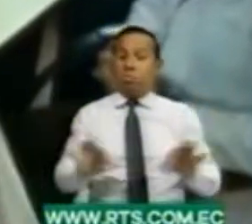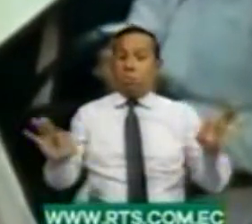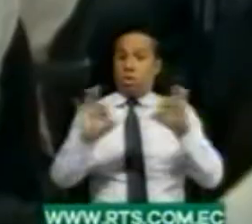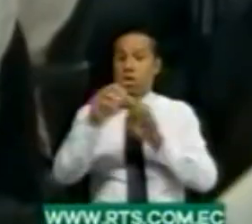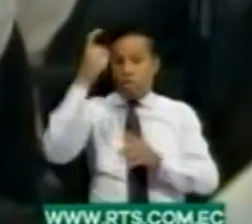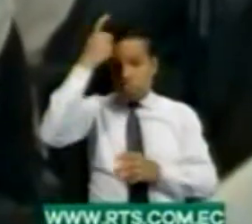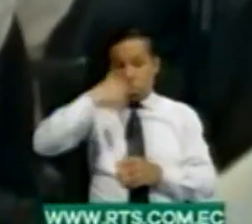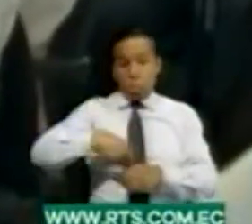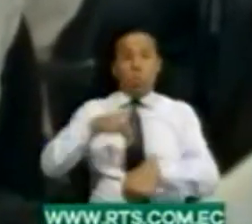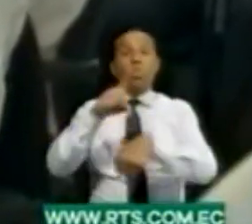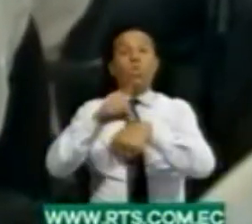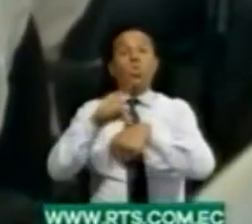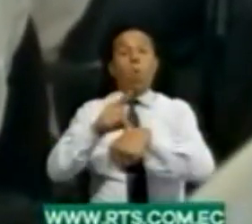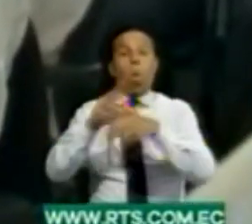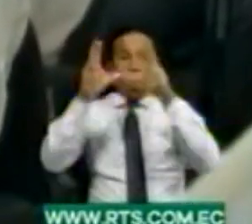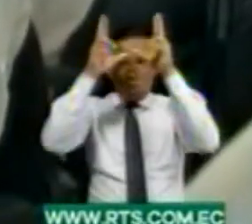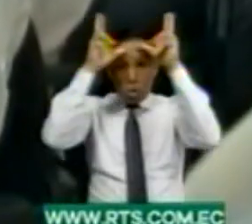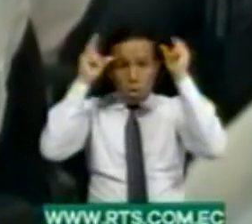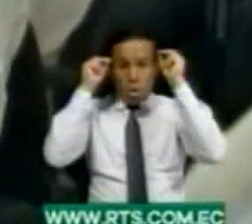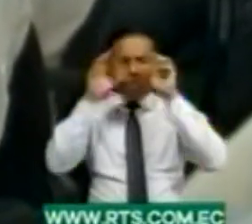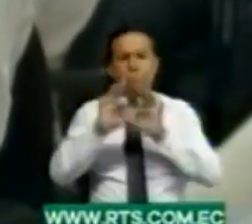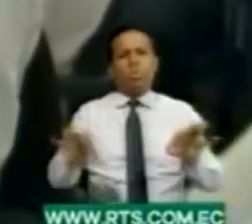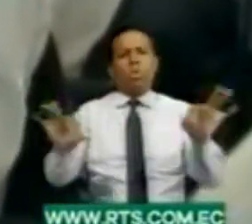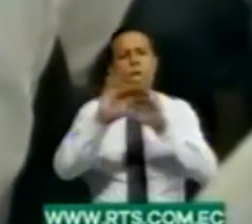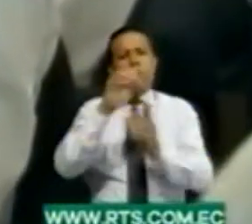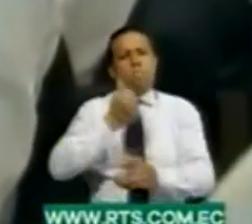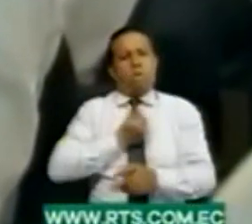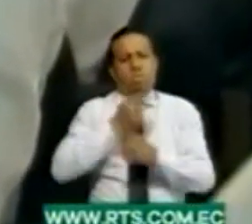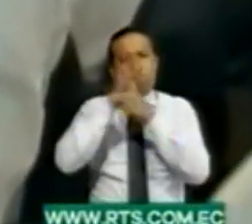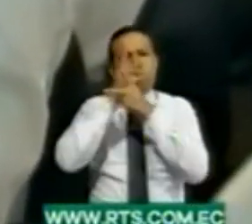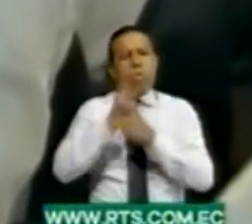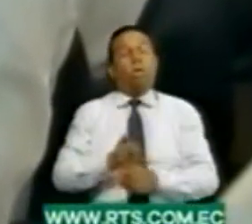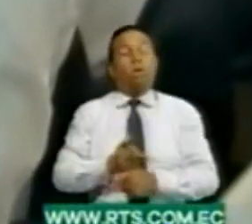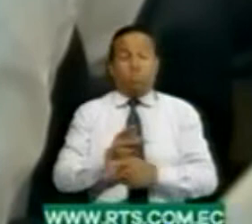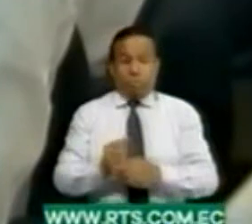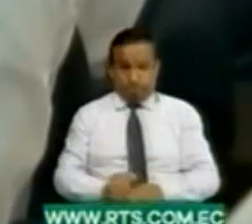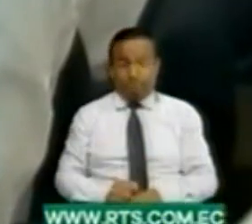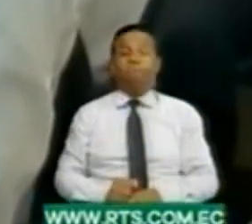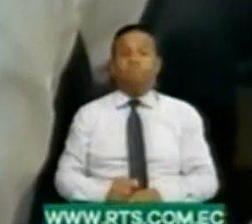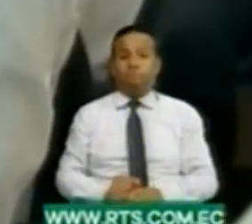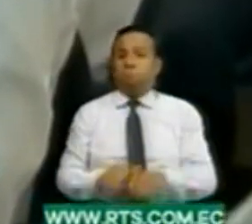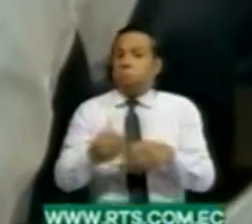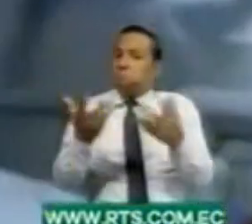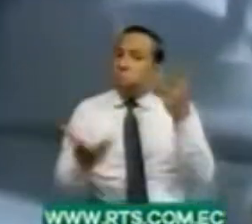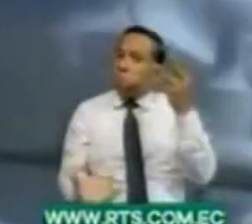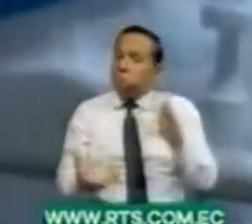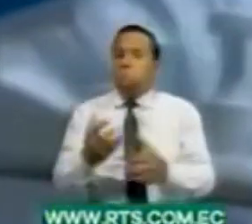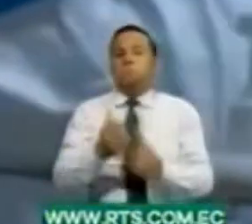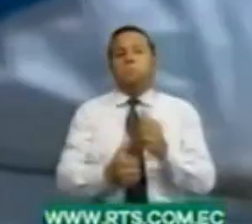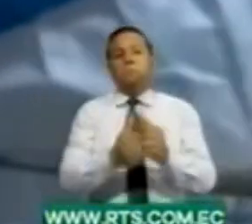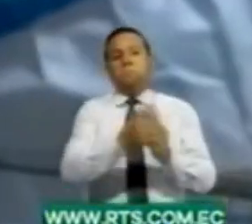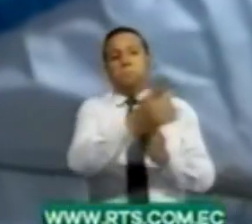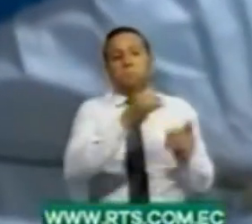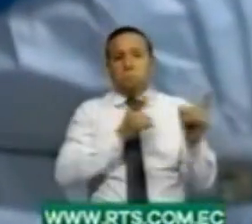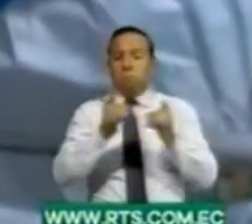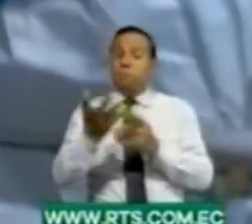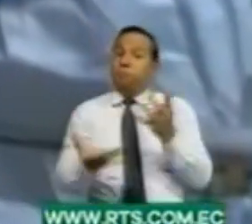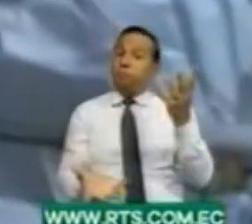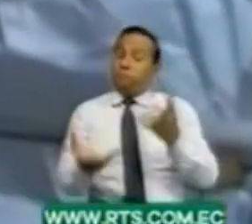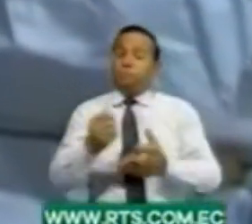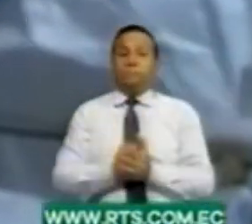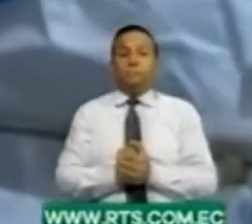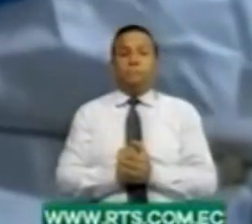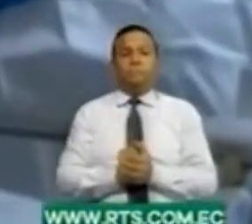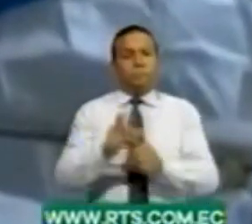médico es necesaria en todos los establecimientos de salud ante cualquier eventualidad los doctores y enfermeras